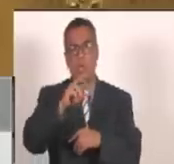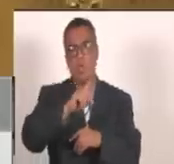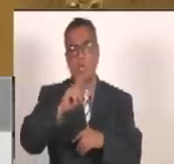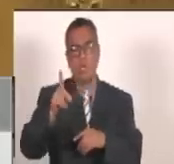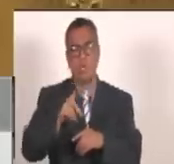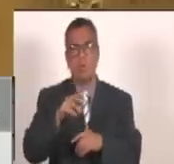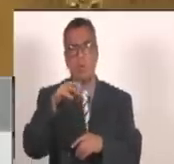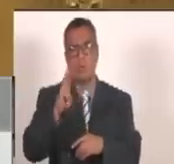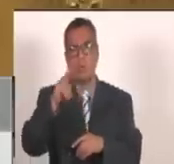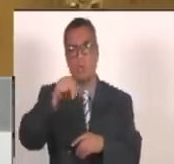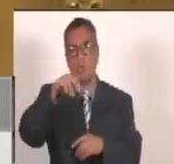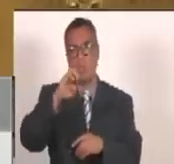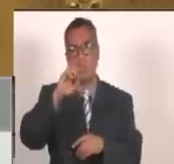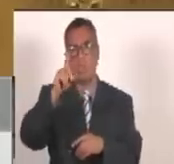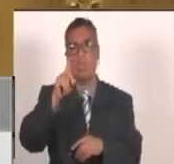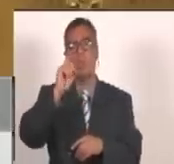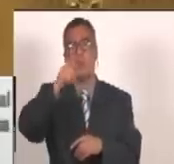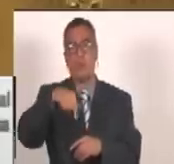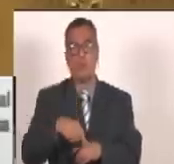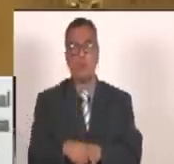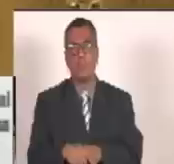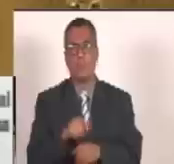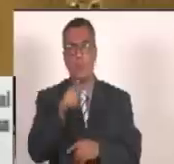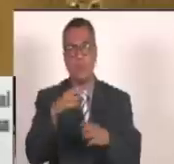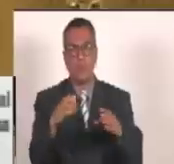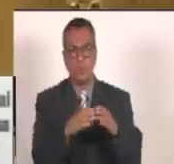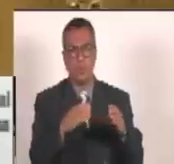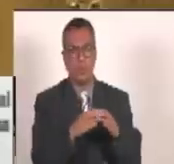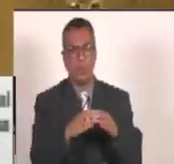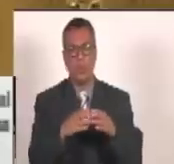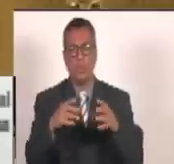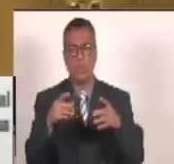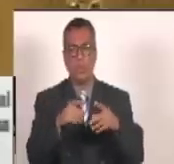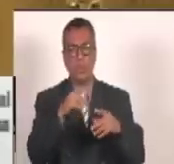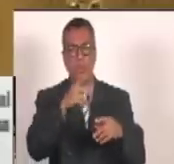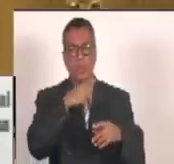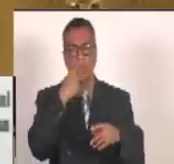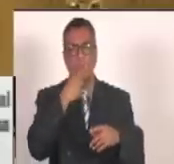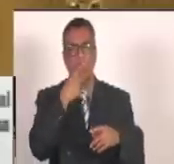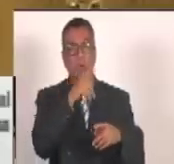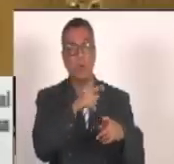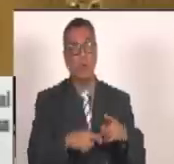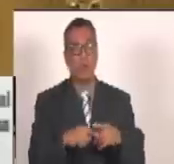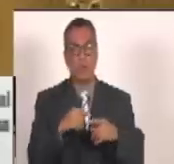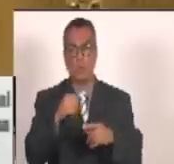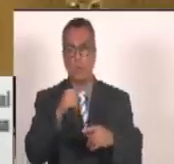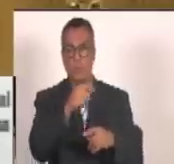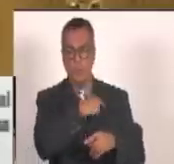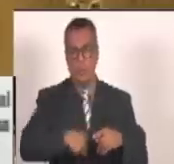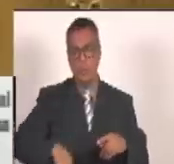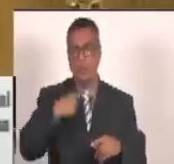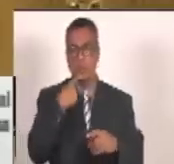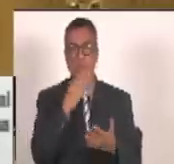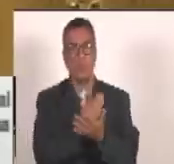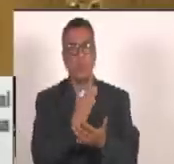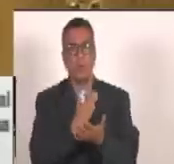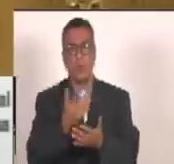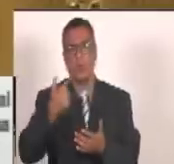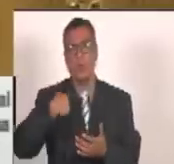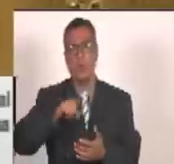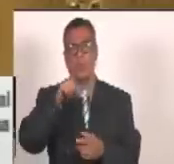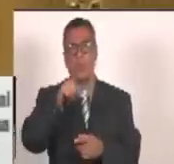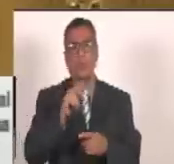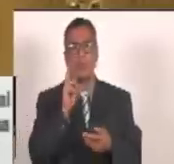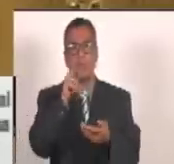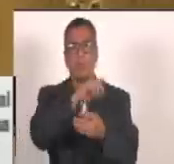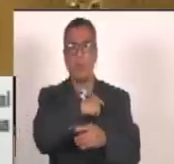Shandong, la ciudad de Jinan. Ahí también nos reunimos con el Partido Comunista. Y el presidente tuvo un gesto que siempre ha tenido desde